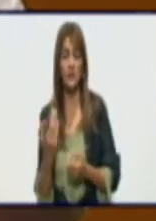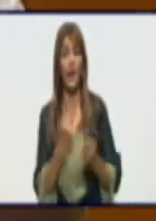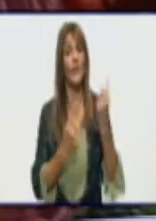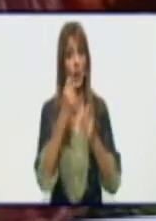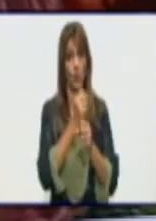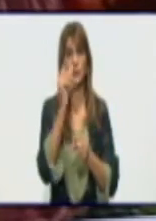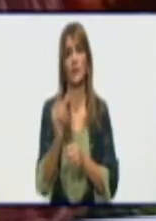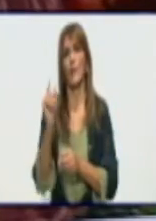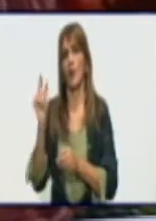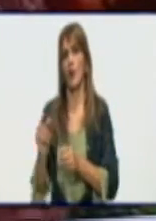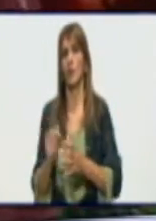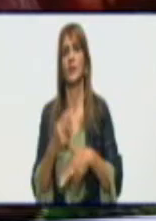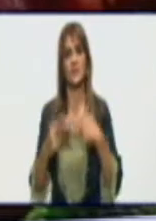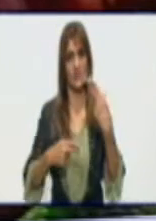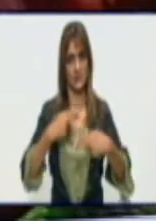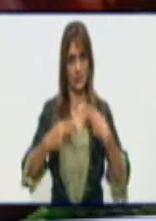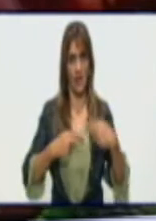como tal.